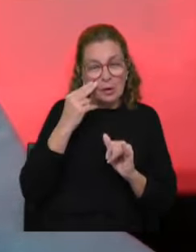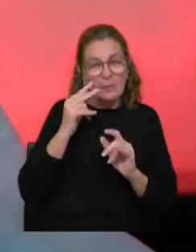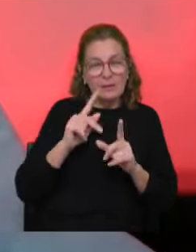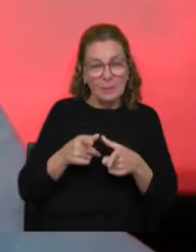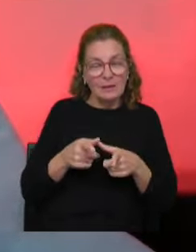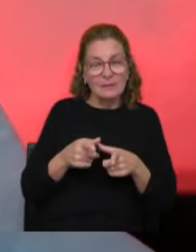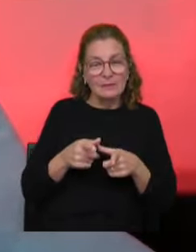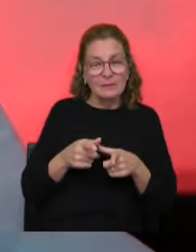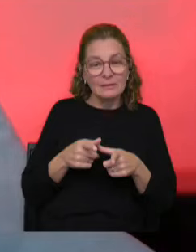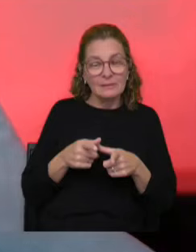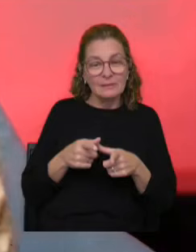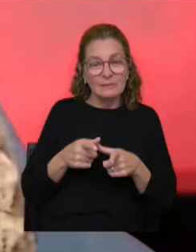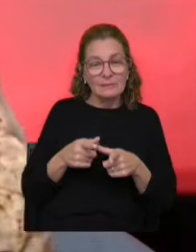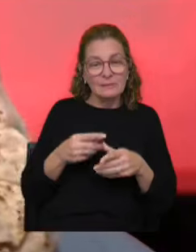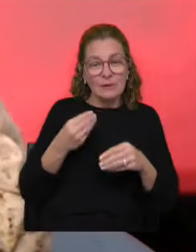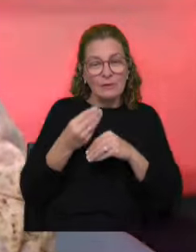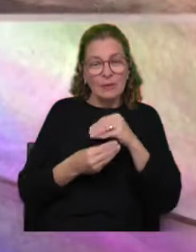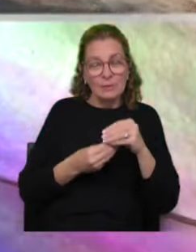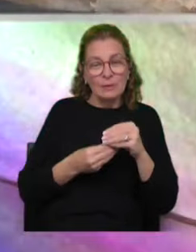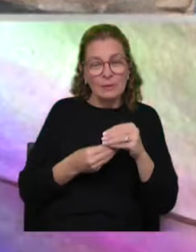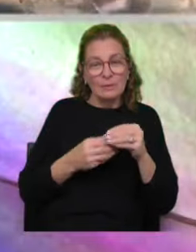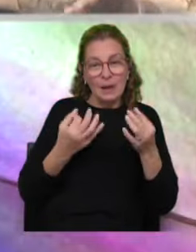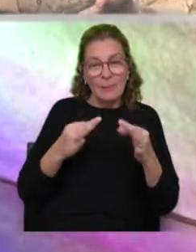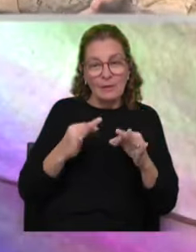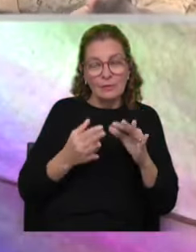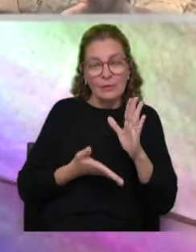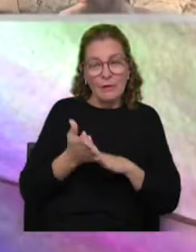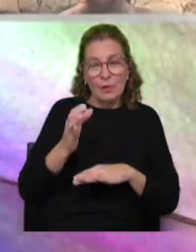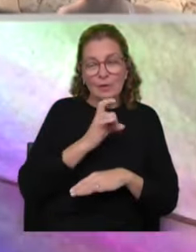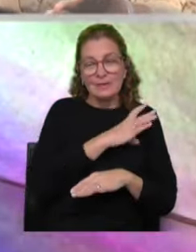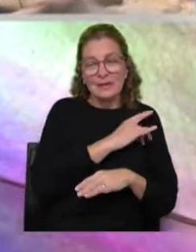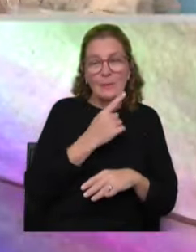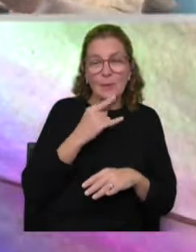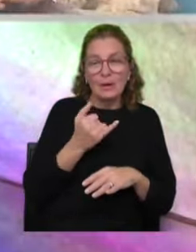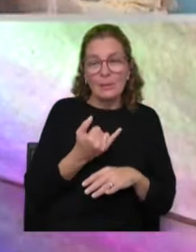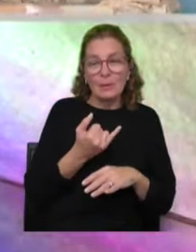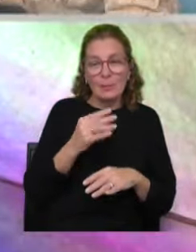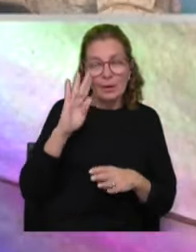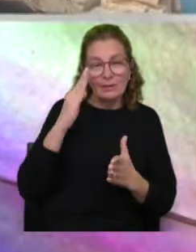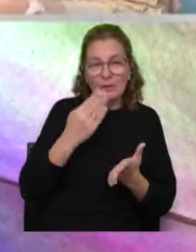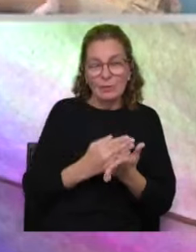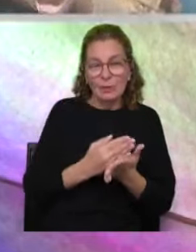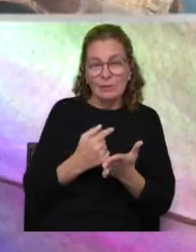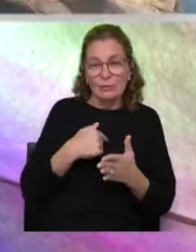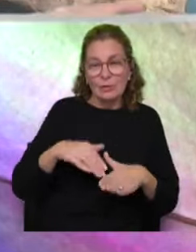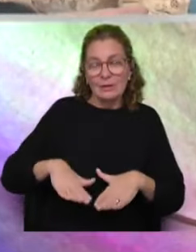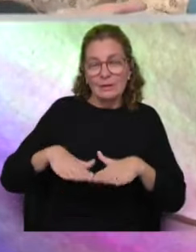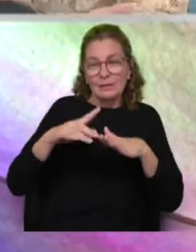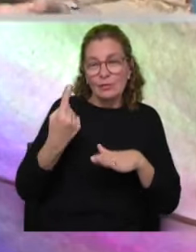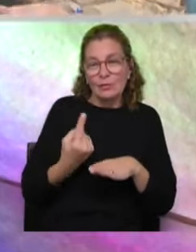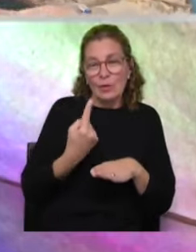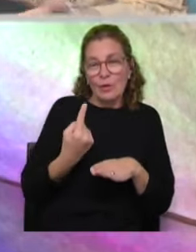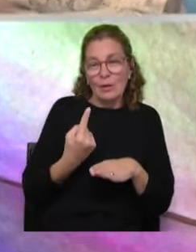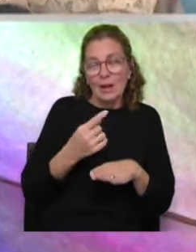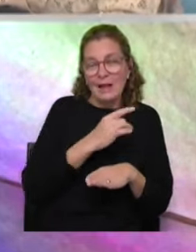sea, mi familia se tuvo que ir, mis hermanos se tuvieron que ir de Chile, por ejemplo, por el golpe. Yo crecí sola por eso